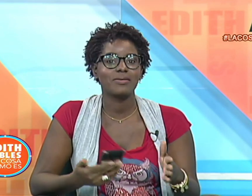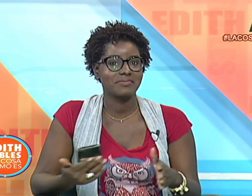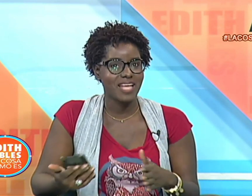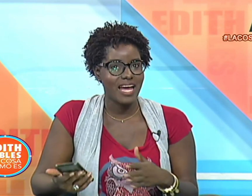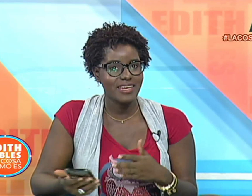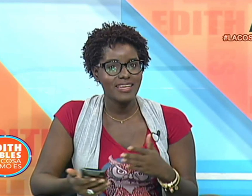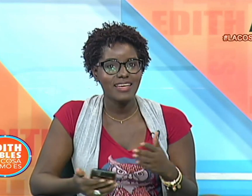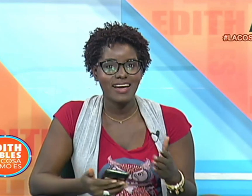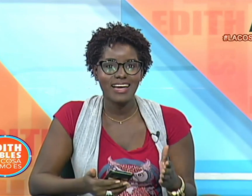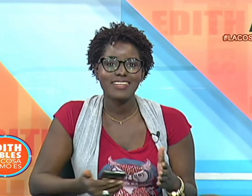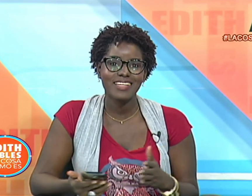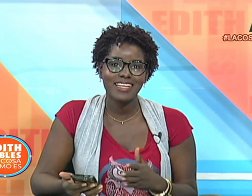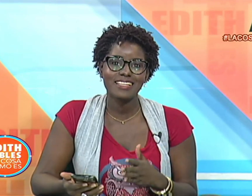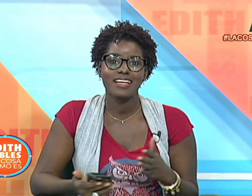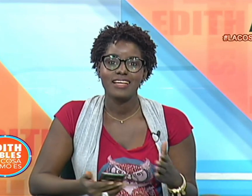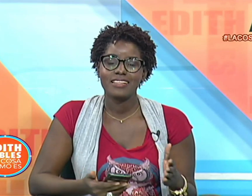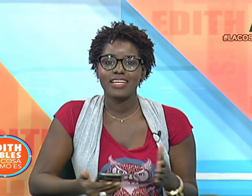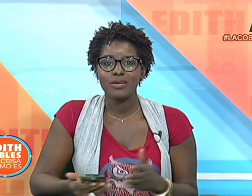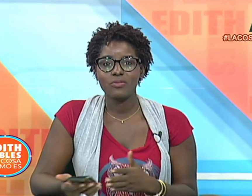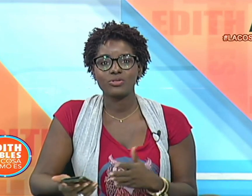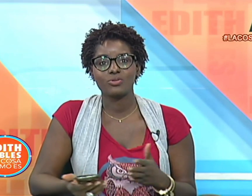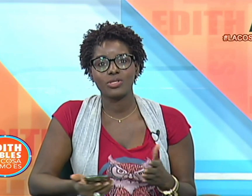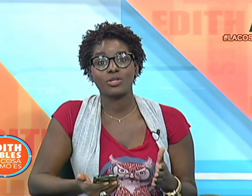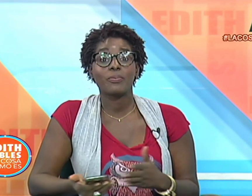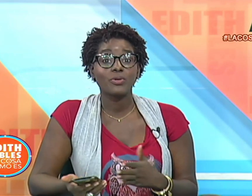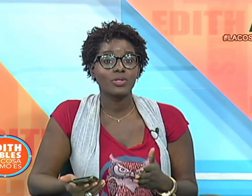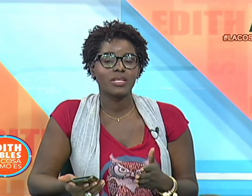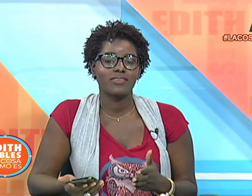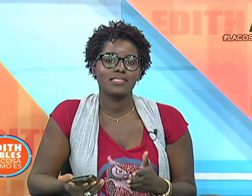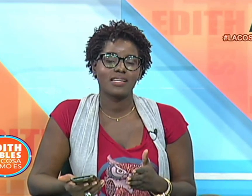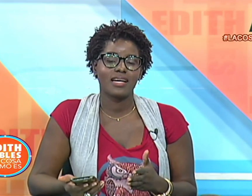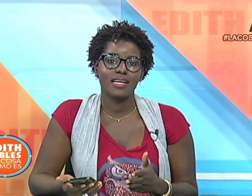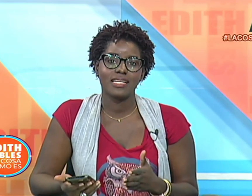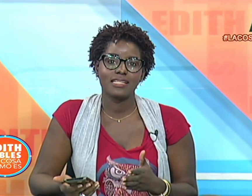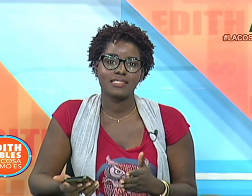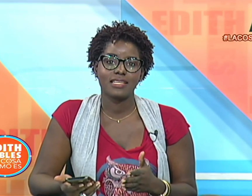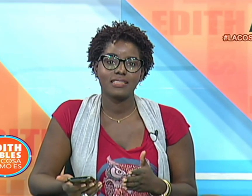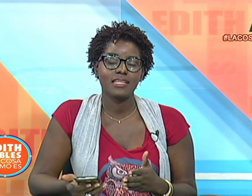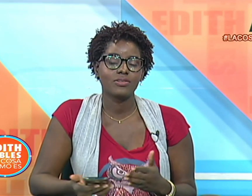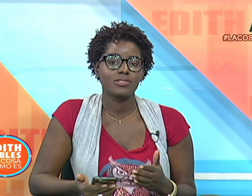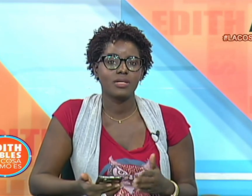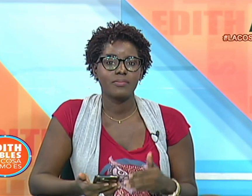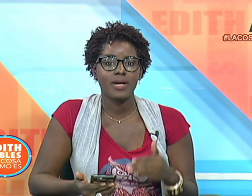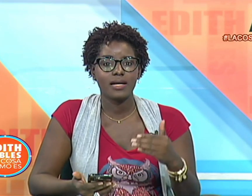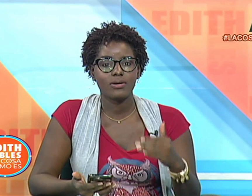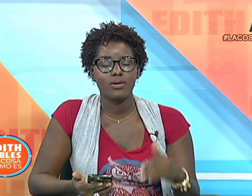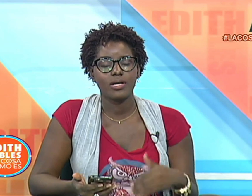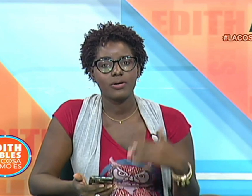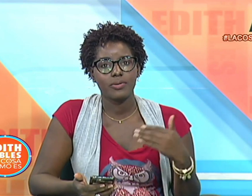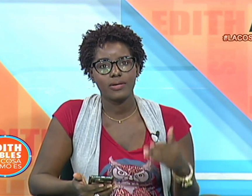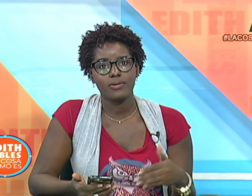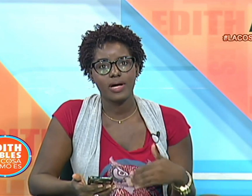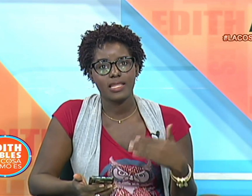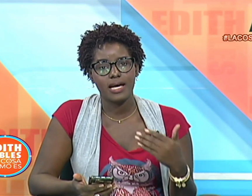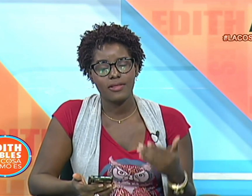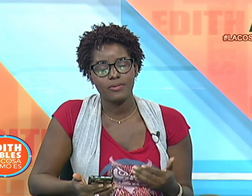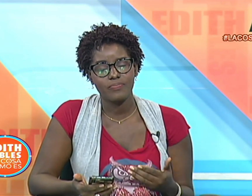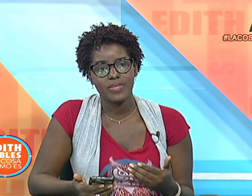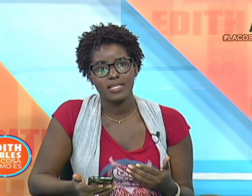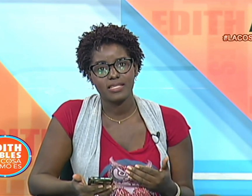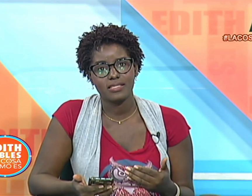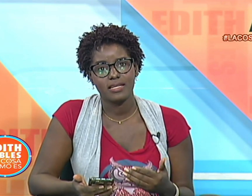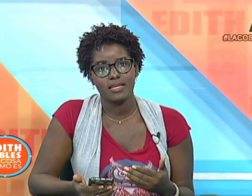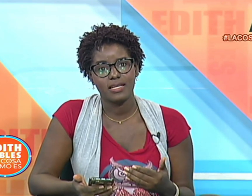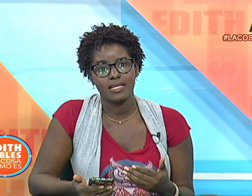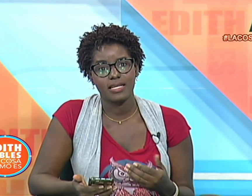de ahí hay quienes tenemos nuestro punto de vista en ese sentido sin embargo el gobierno ha dado